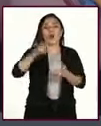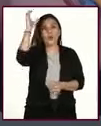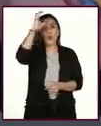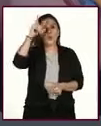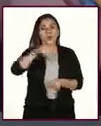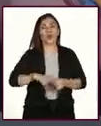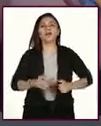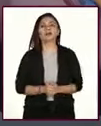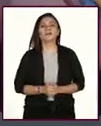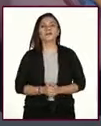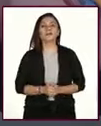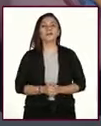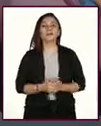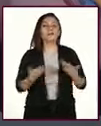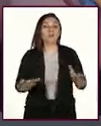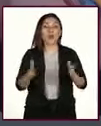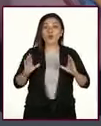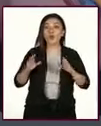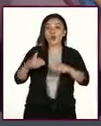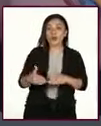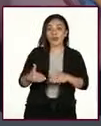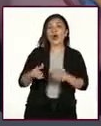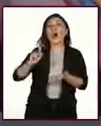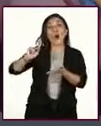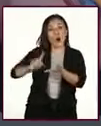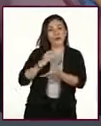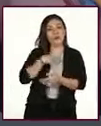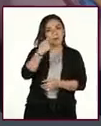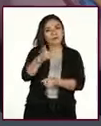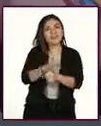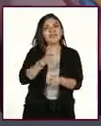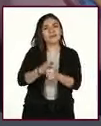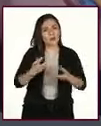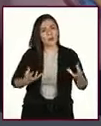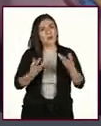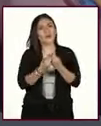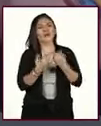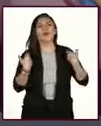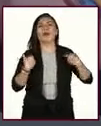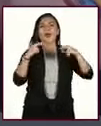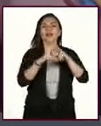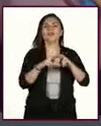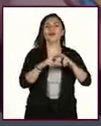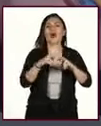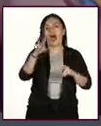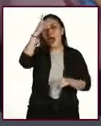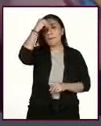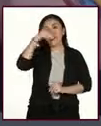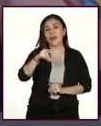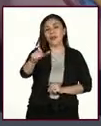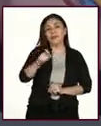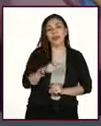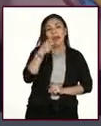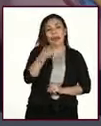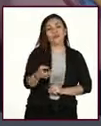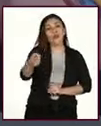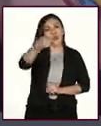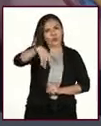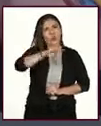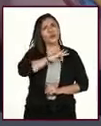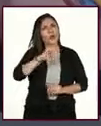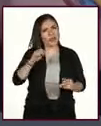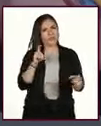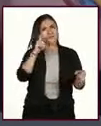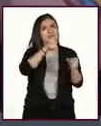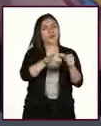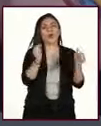culturales. Bueno, y hablando de comunidad, abrimos nuevamente la invitación a formar parte del grupo Docentes Aprende MX, al que ustedes podrán